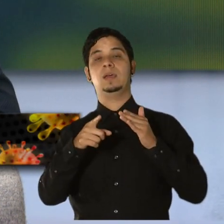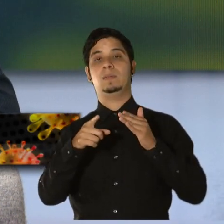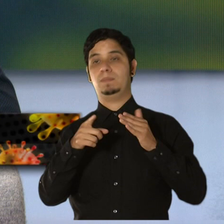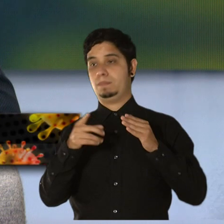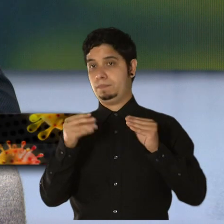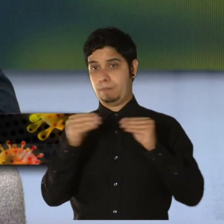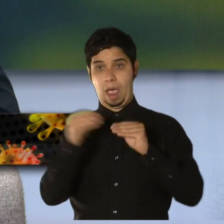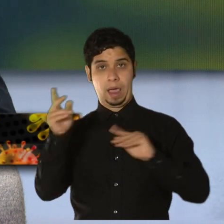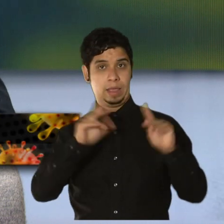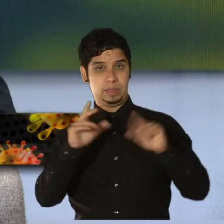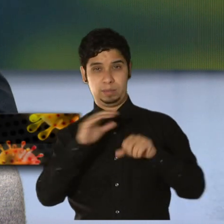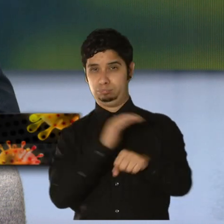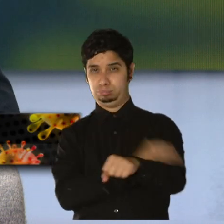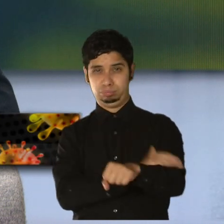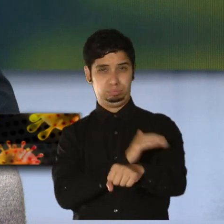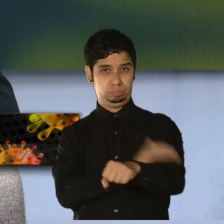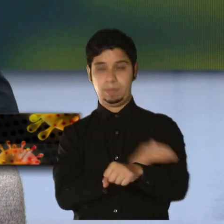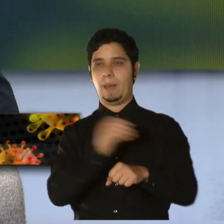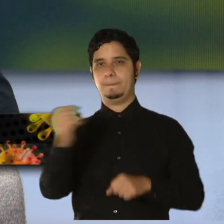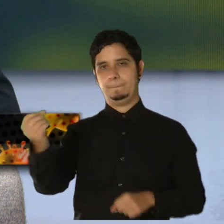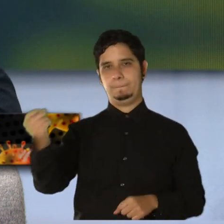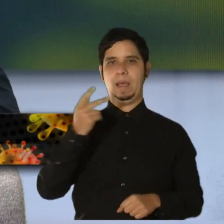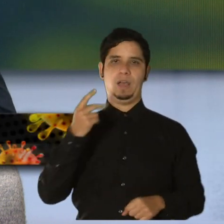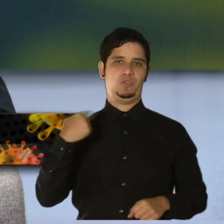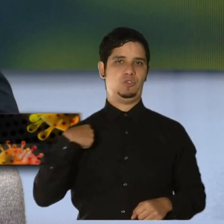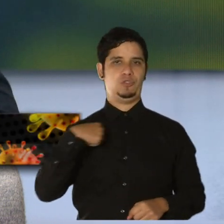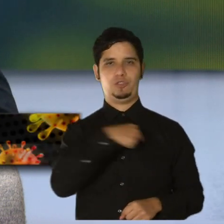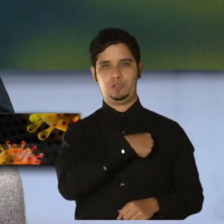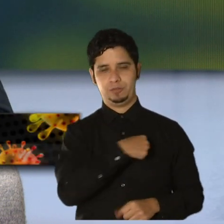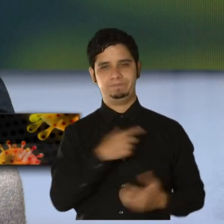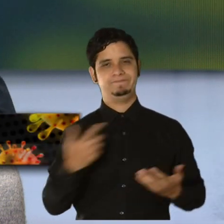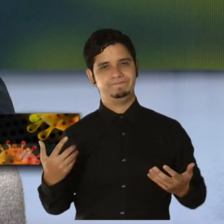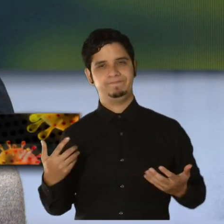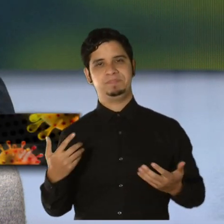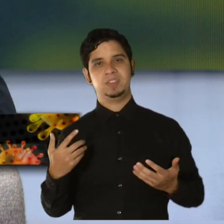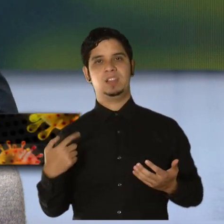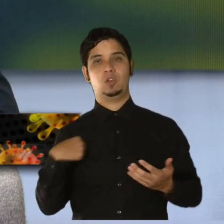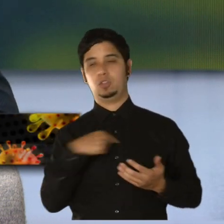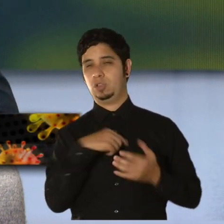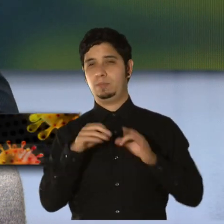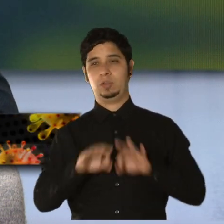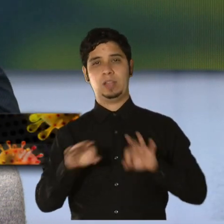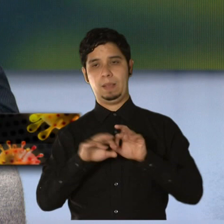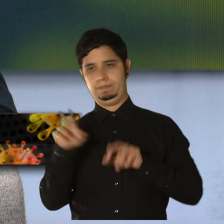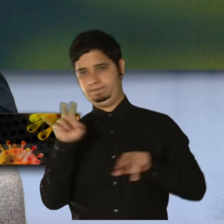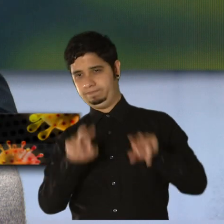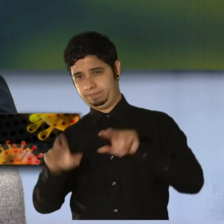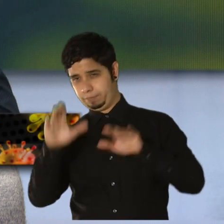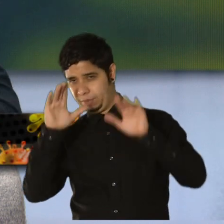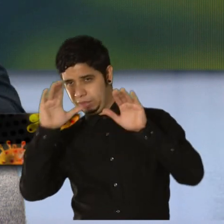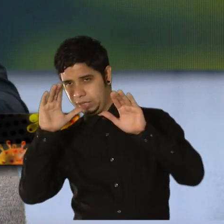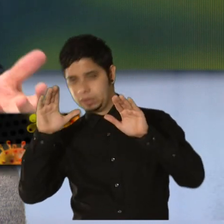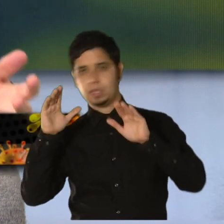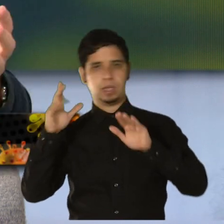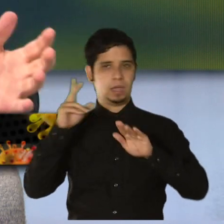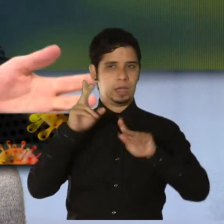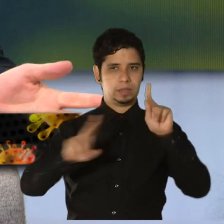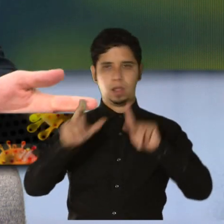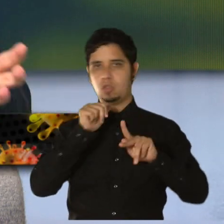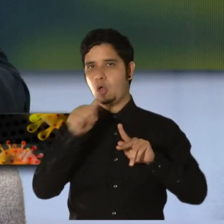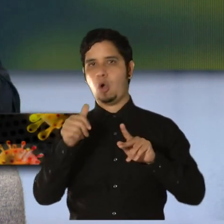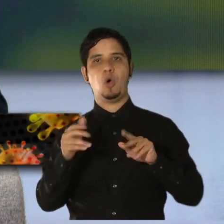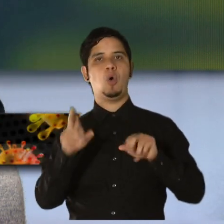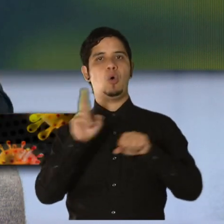consumo, van a haber muchas recurrencias, tenemos que estar pendientes a la sobredosis porque pues lógicamente, ¿verdad?